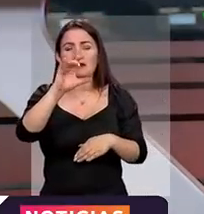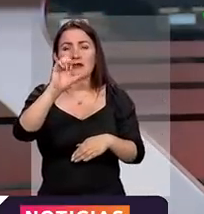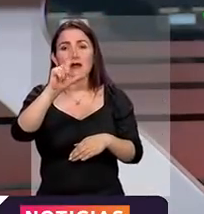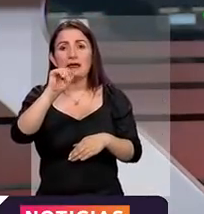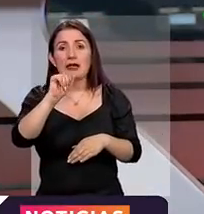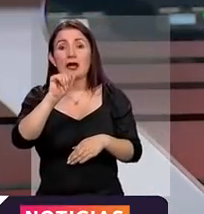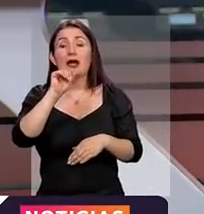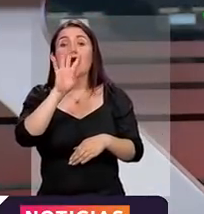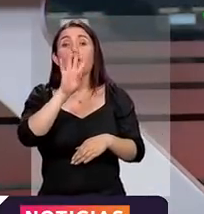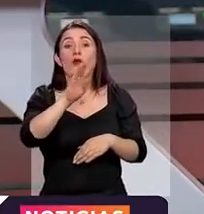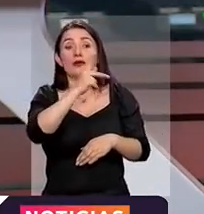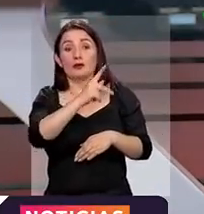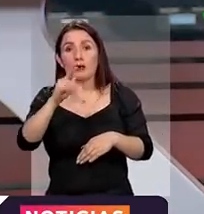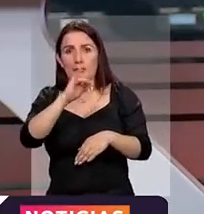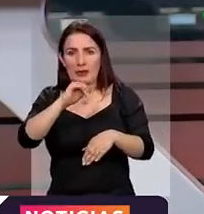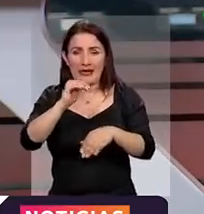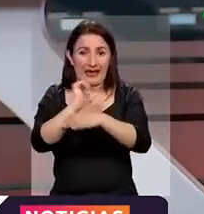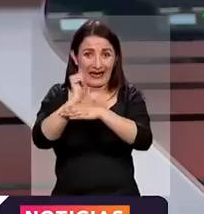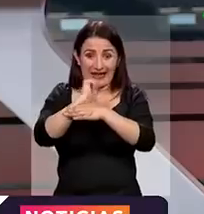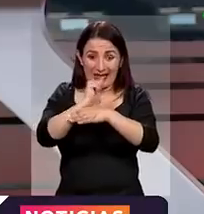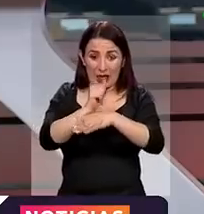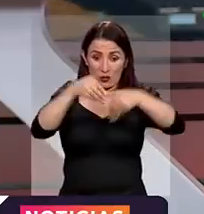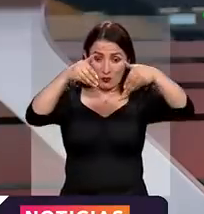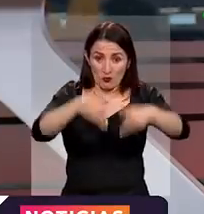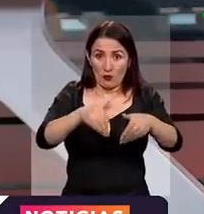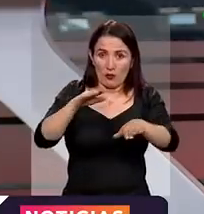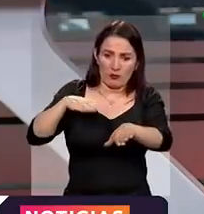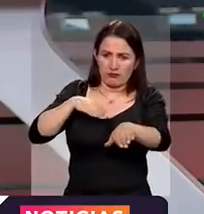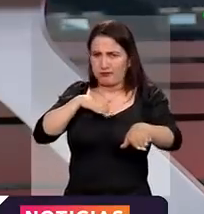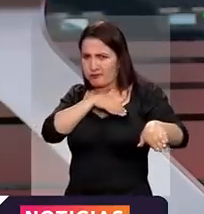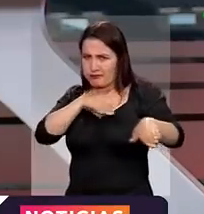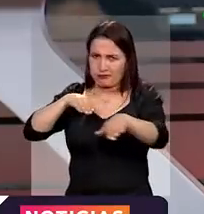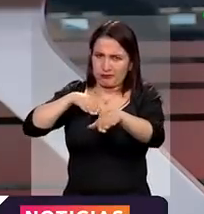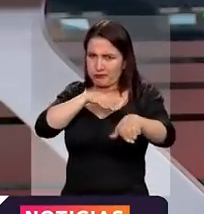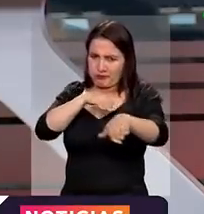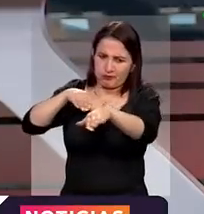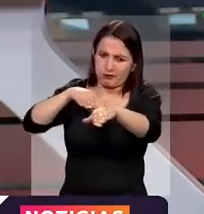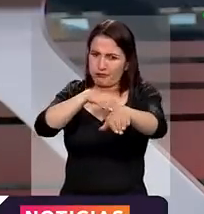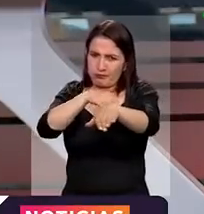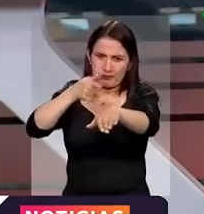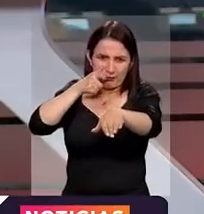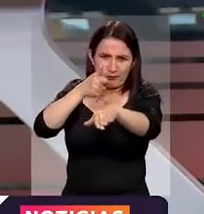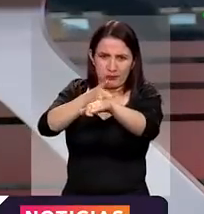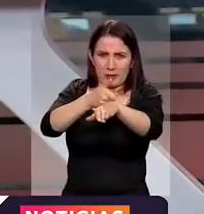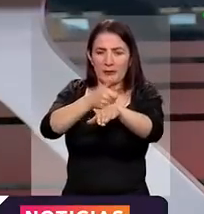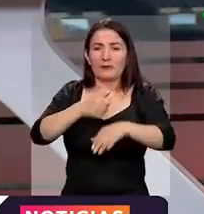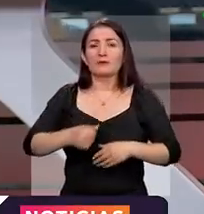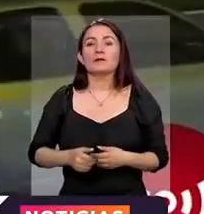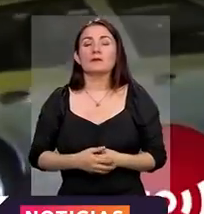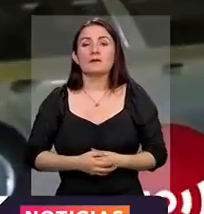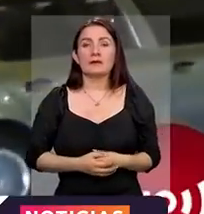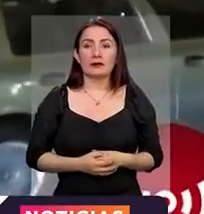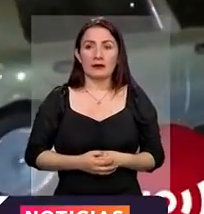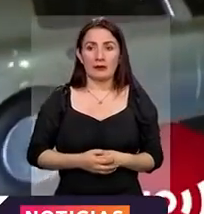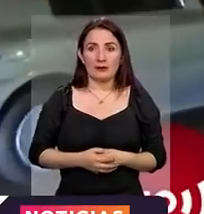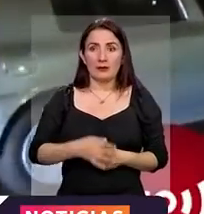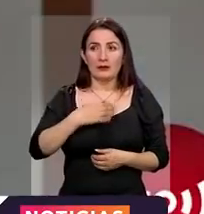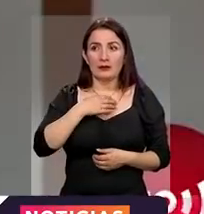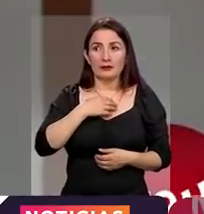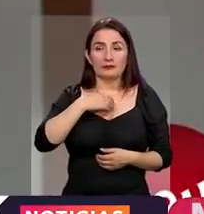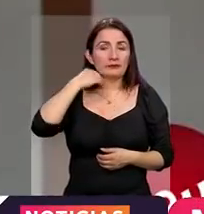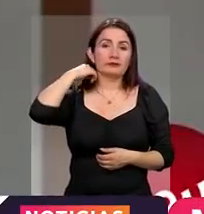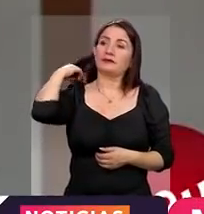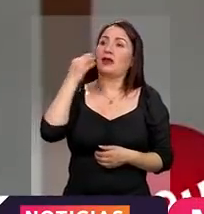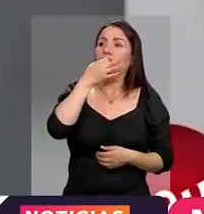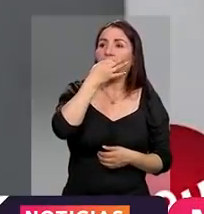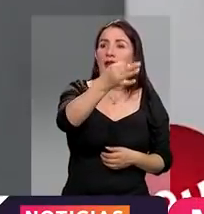más de 4 kilómetros, un carro fúnebre acompañó el desplazamiento de la periodista y su esquema de seguridad. Según la